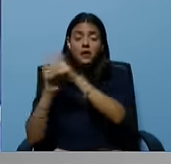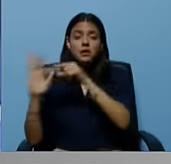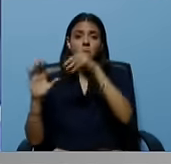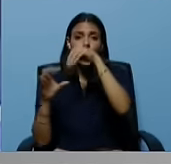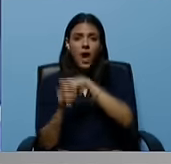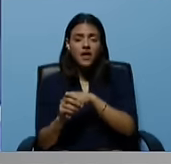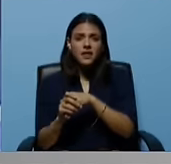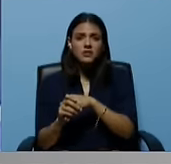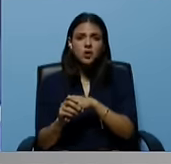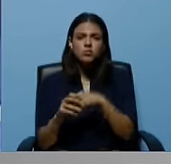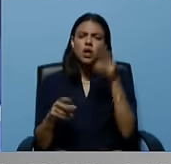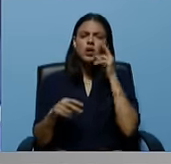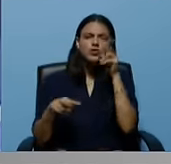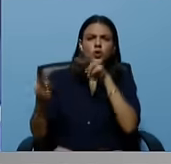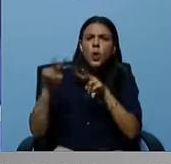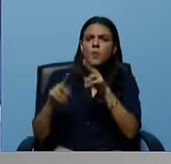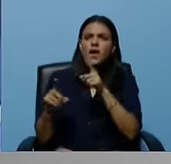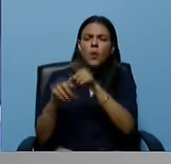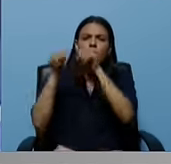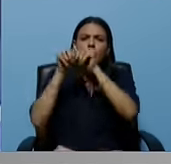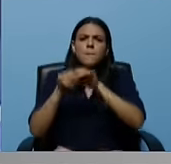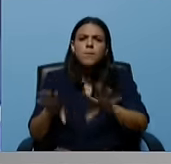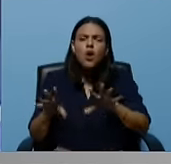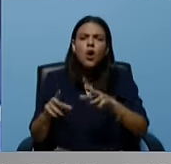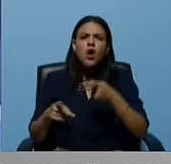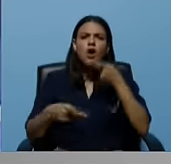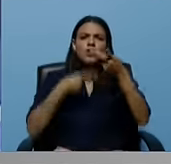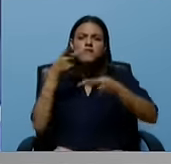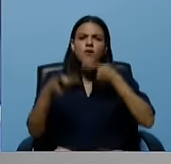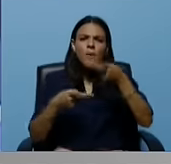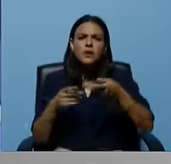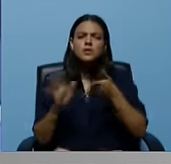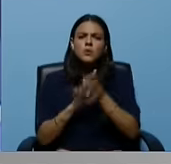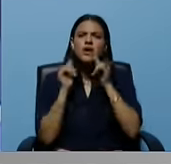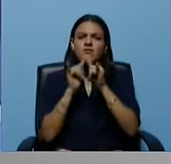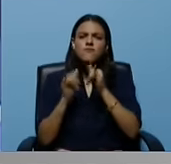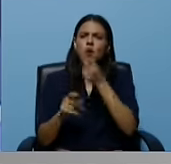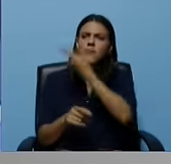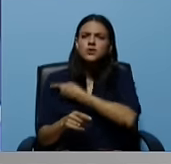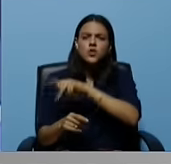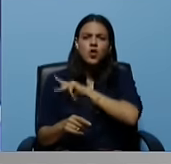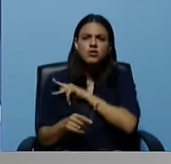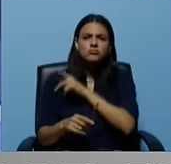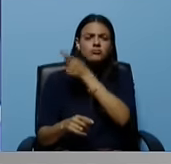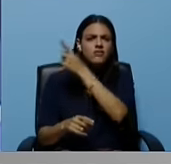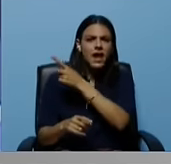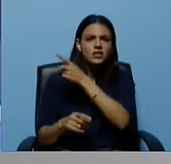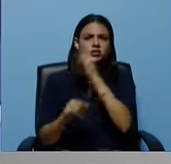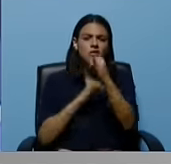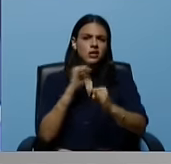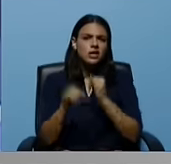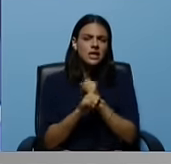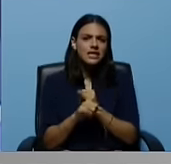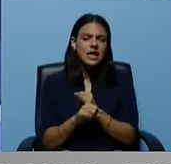en una basofia llamada La Gran Aldea, creo que es La Gran Aldea, Marco se llama, un portal,